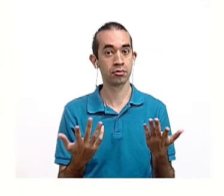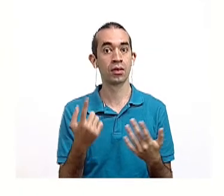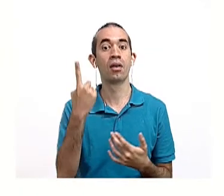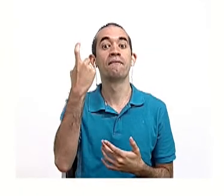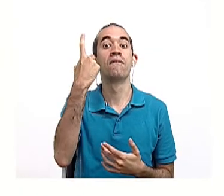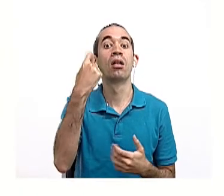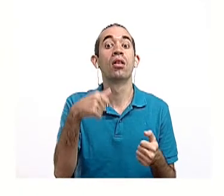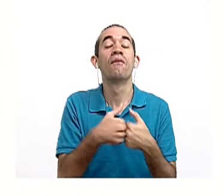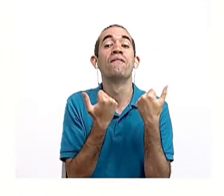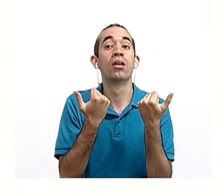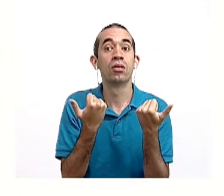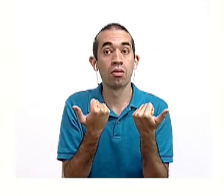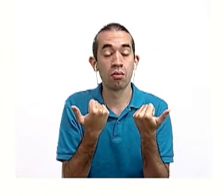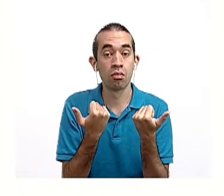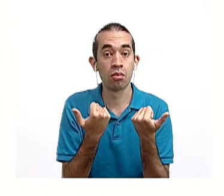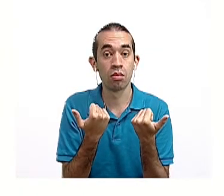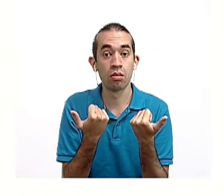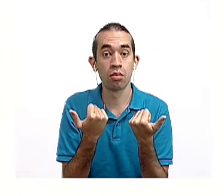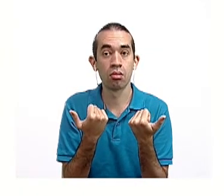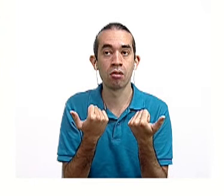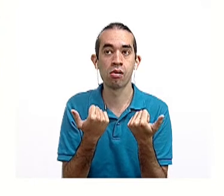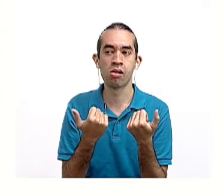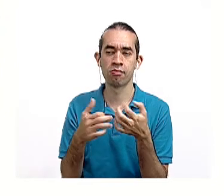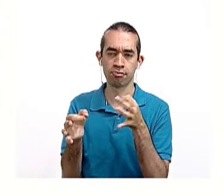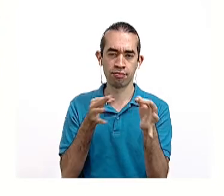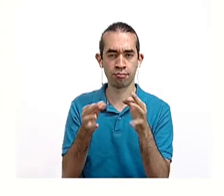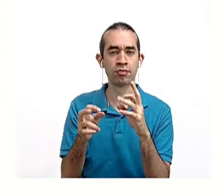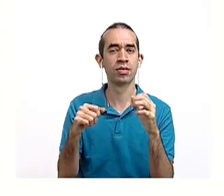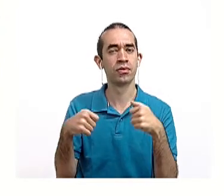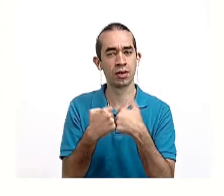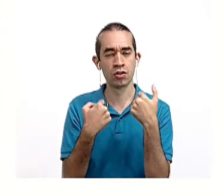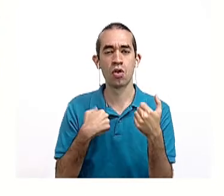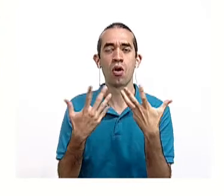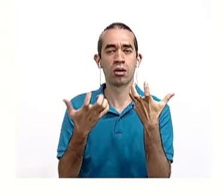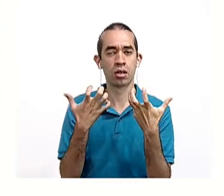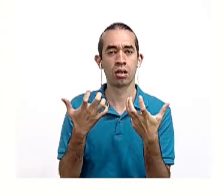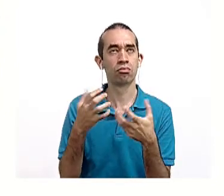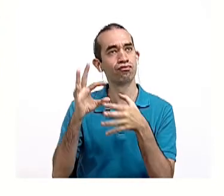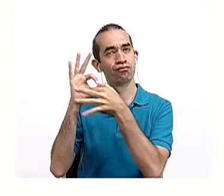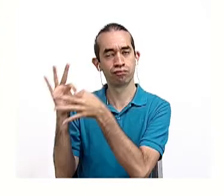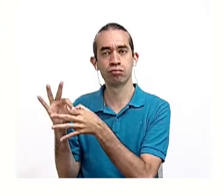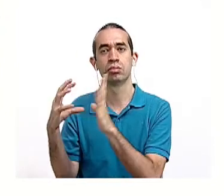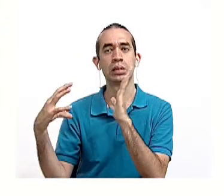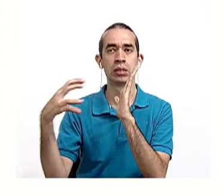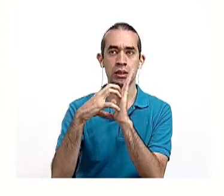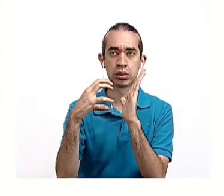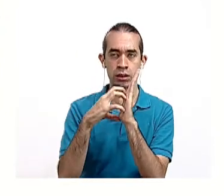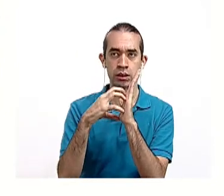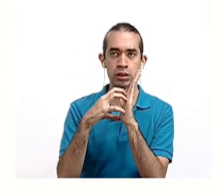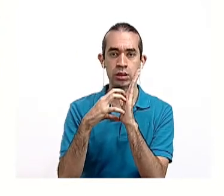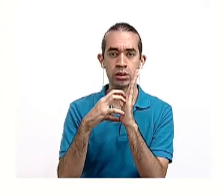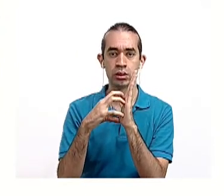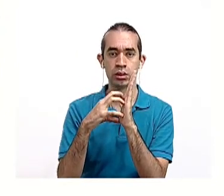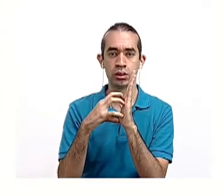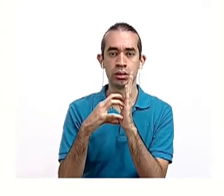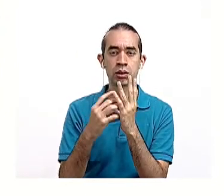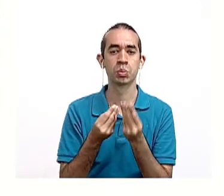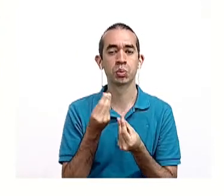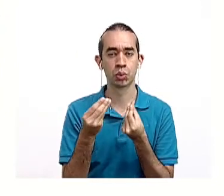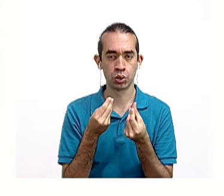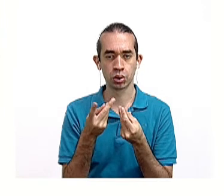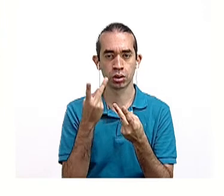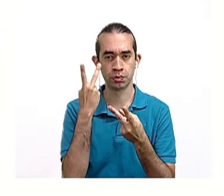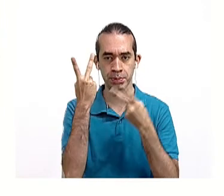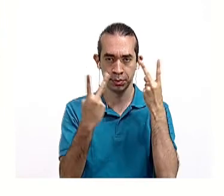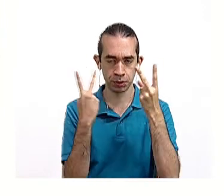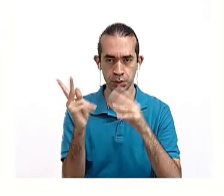el reto. Y para hablar sobre ese reto me gustaría retomar el texto o la producción de la poesía